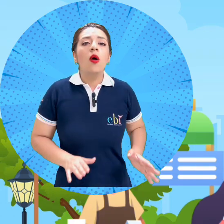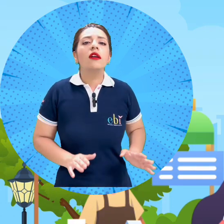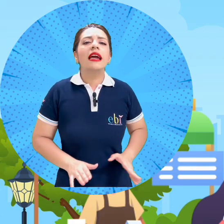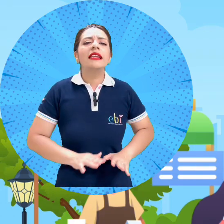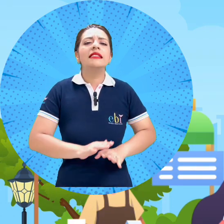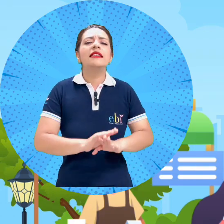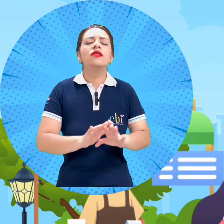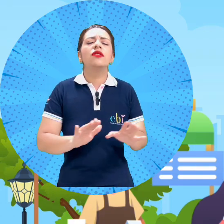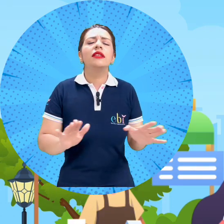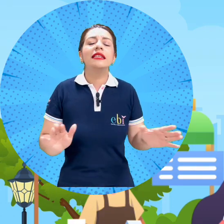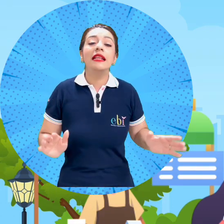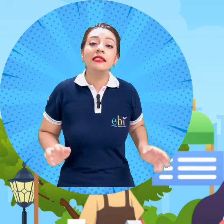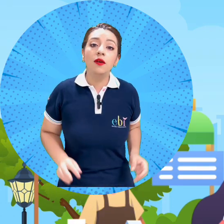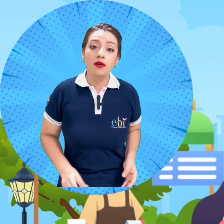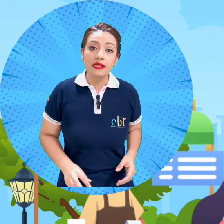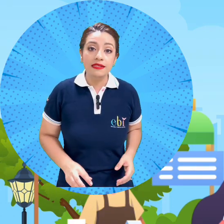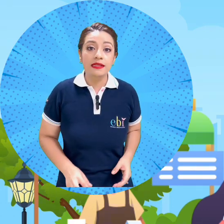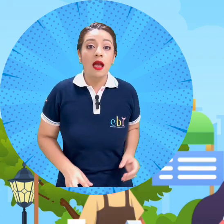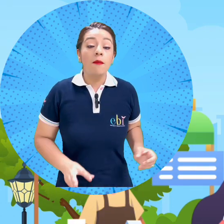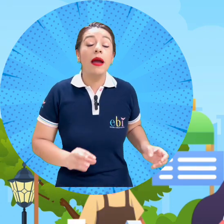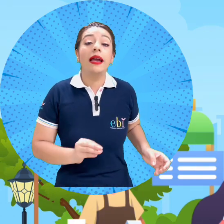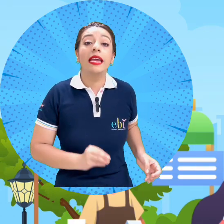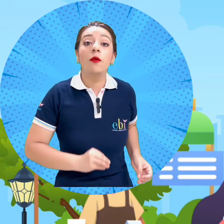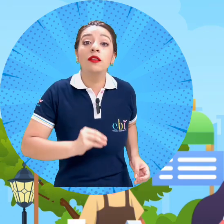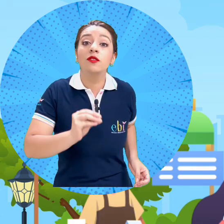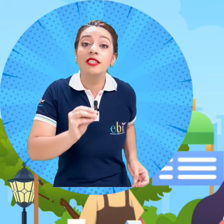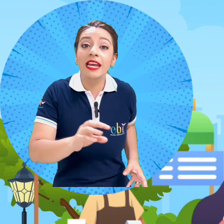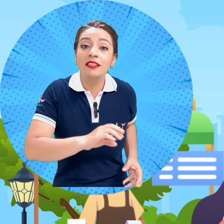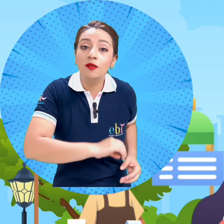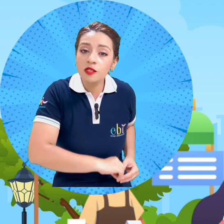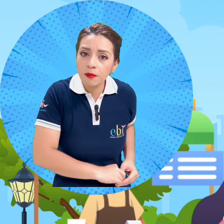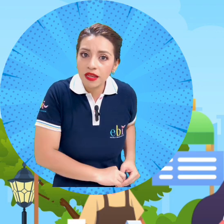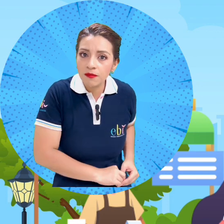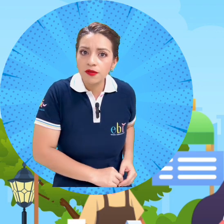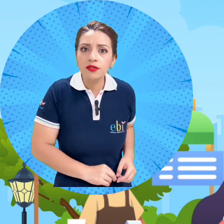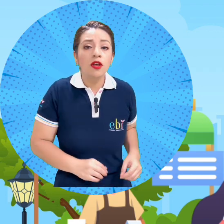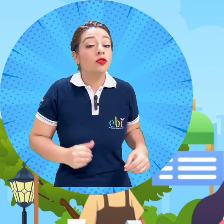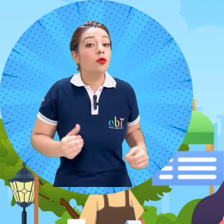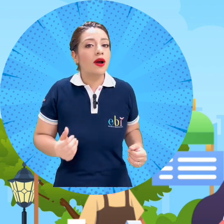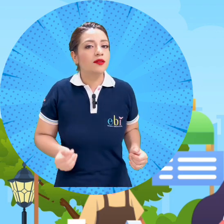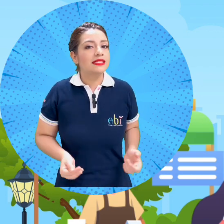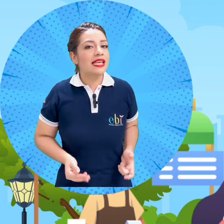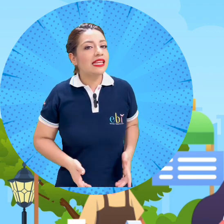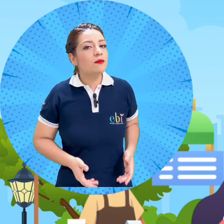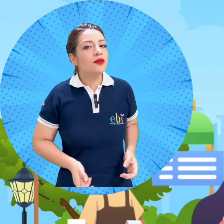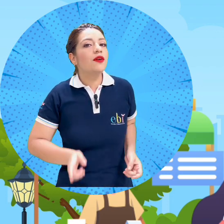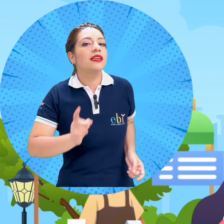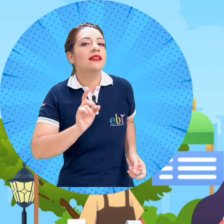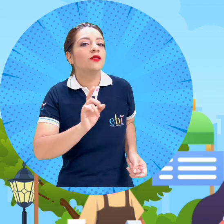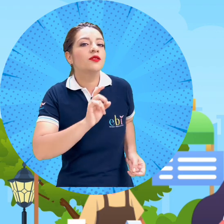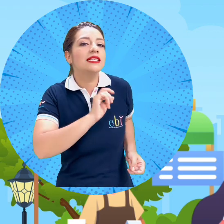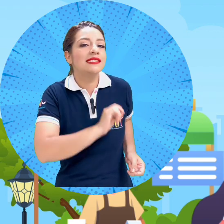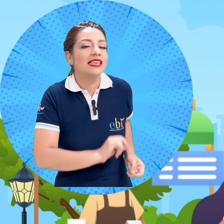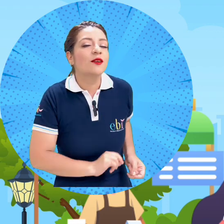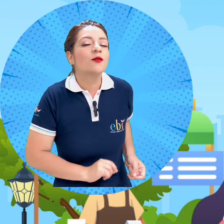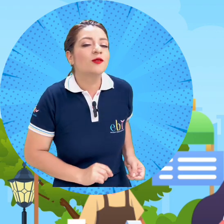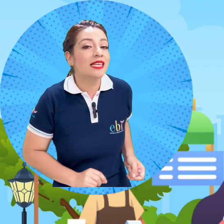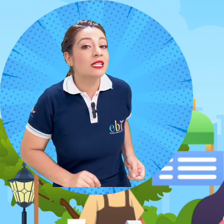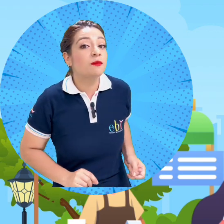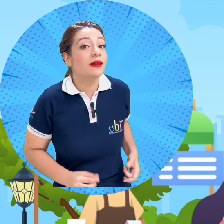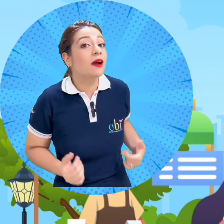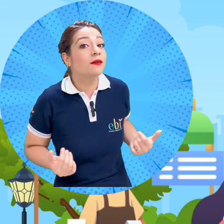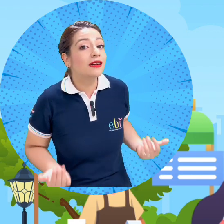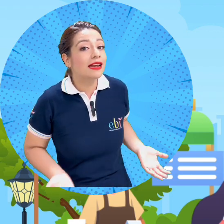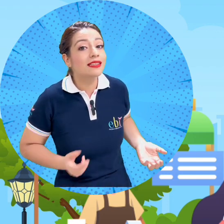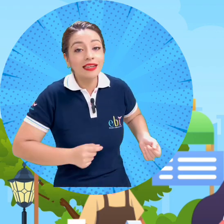juguetes, organices todas las cosas, para que cuando lleguen tus primos, tu cuarto esté limpio y entonces sí,